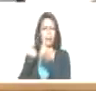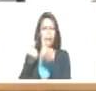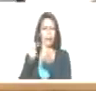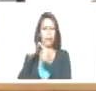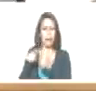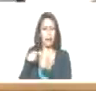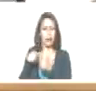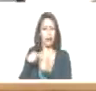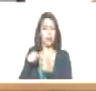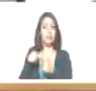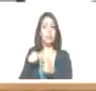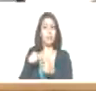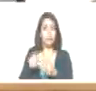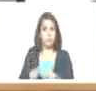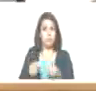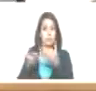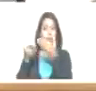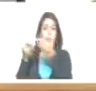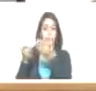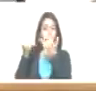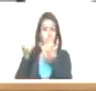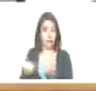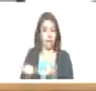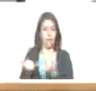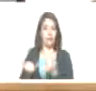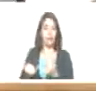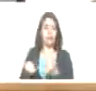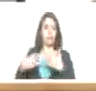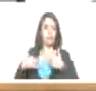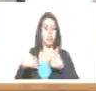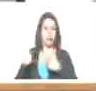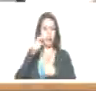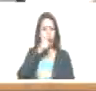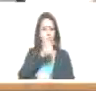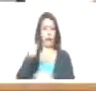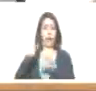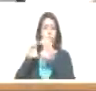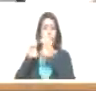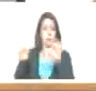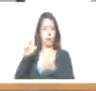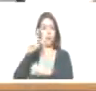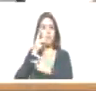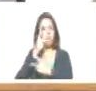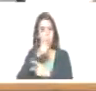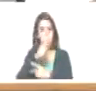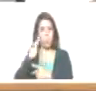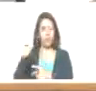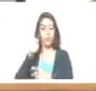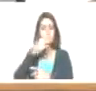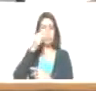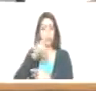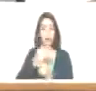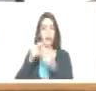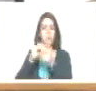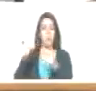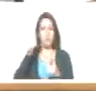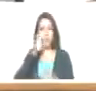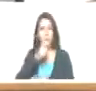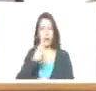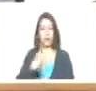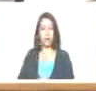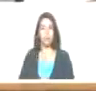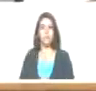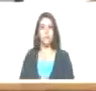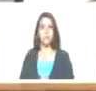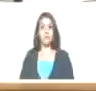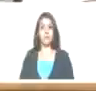se dispongan de manera directa para la salud del pueblo, para la educación del pueblo, para la seguridad del pueblo. Para que sea